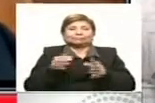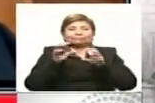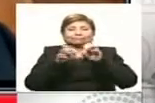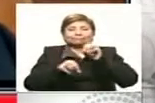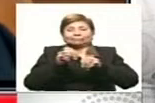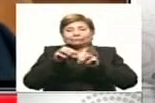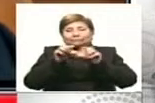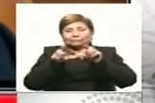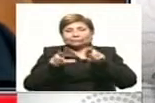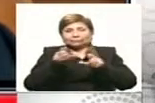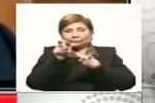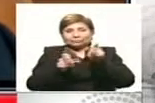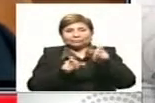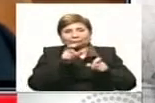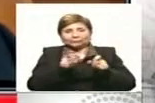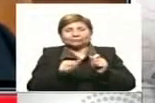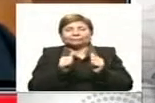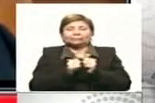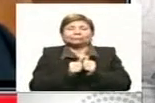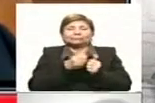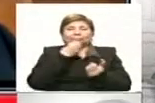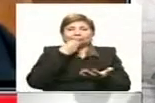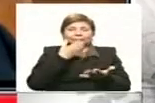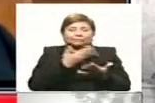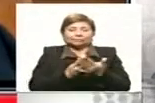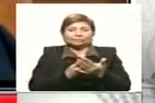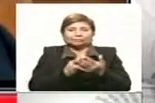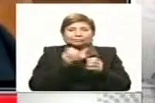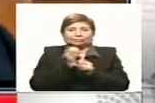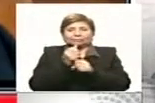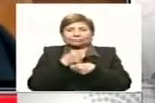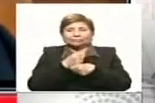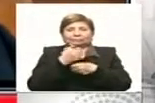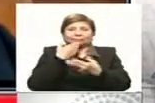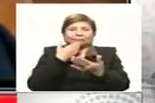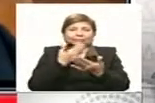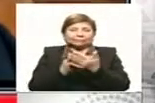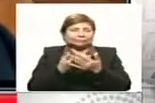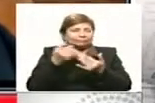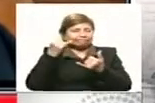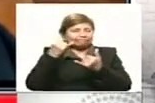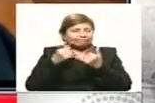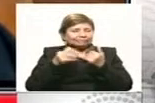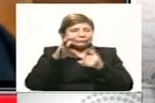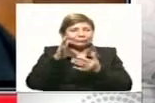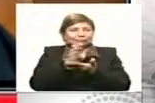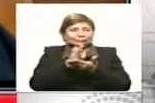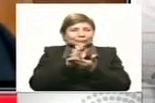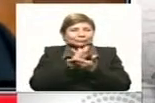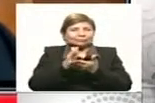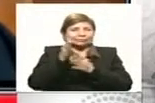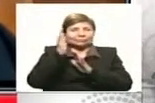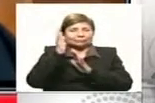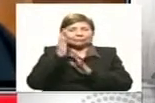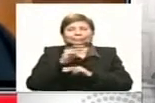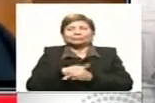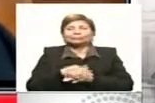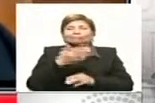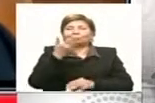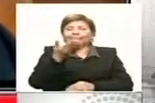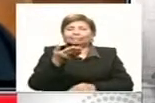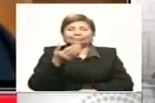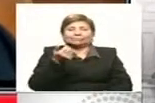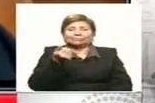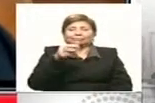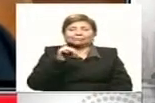población y la buena ejecución de las obras. Agradezco infinitamente su participación, doctora